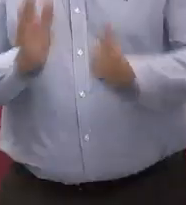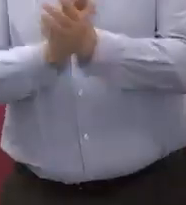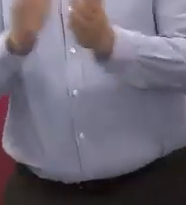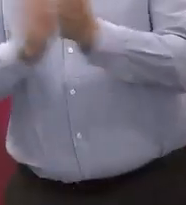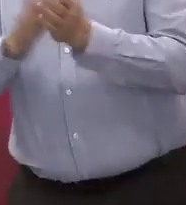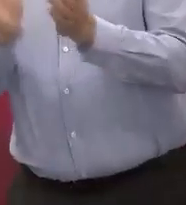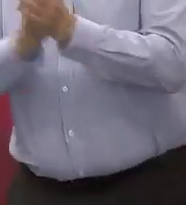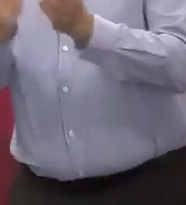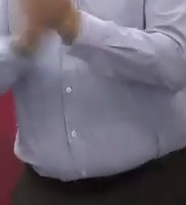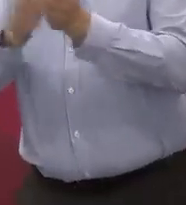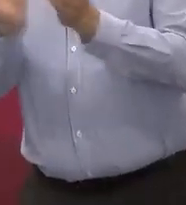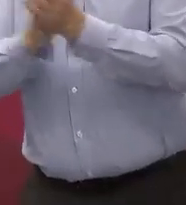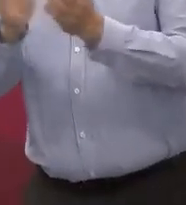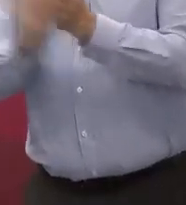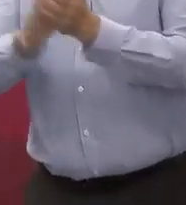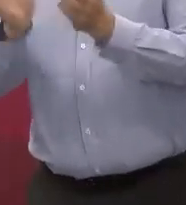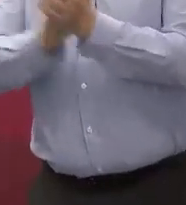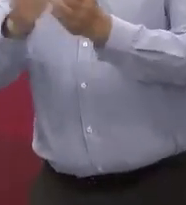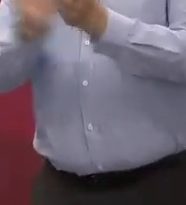Carrera.